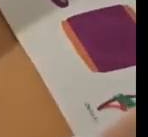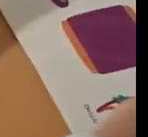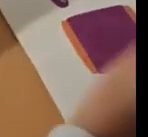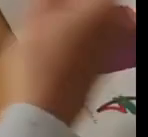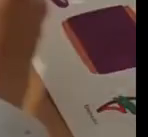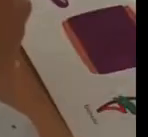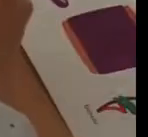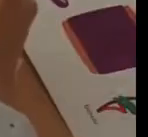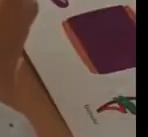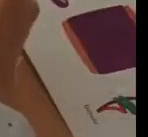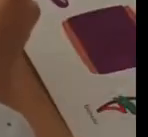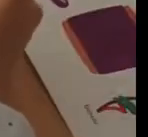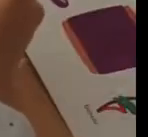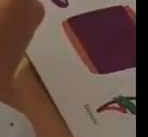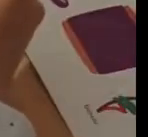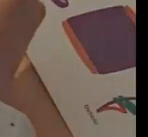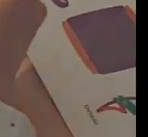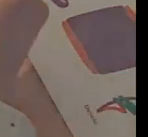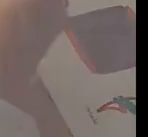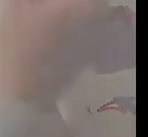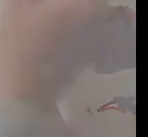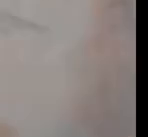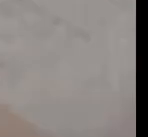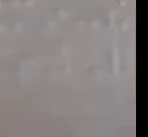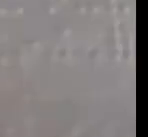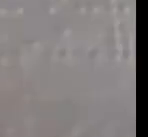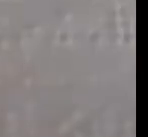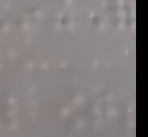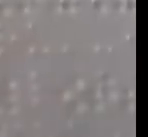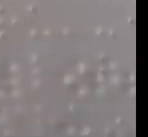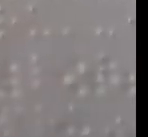se ven láminas con información sobre métodos anticonceptivos y hoja escrita en braille.